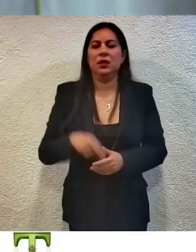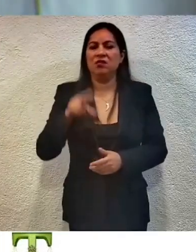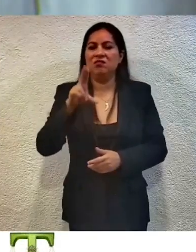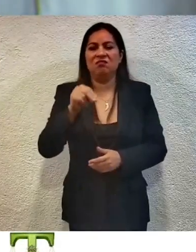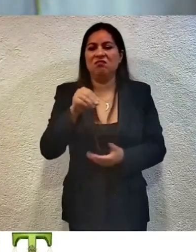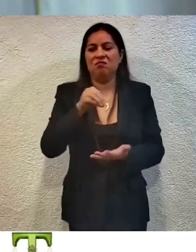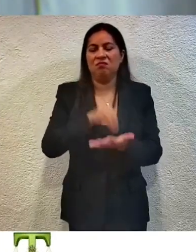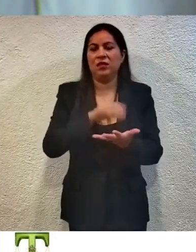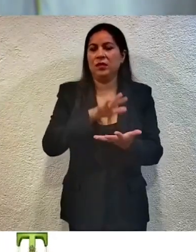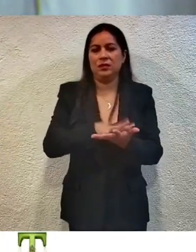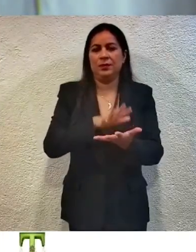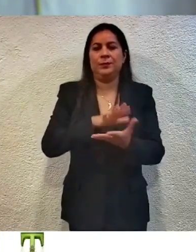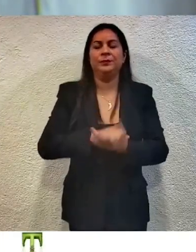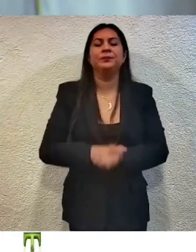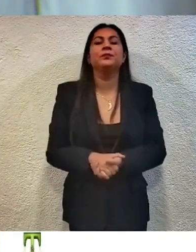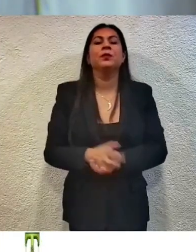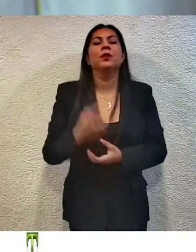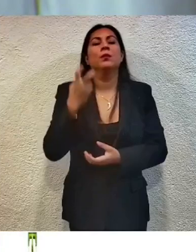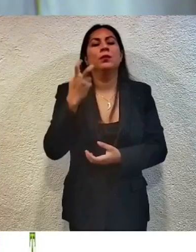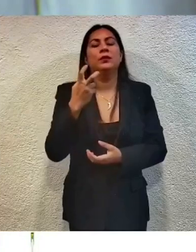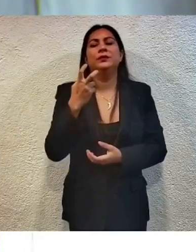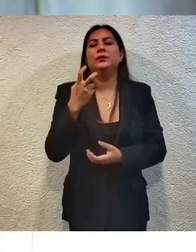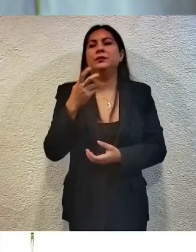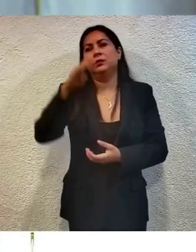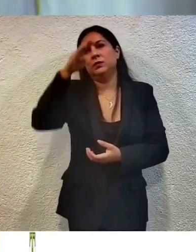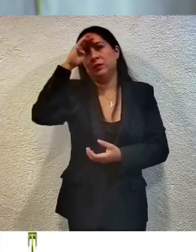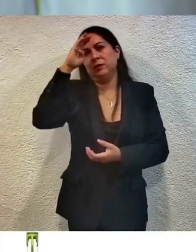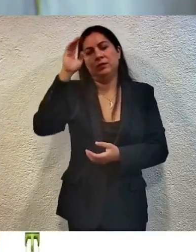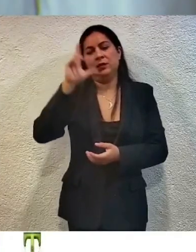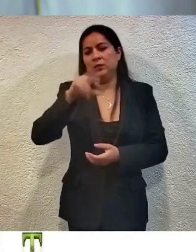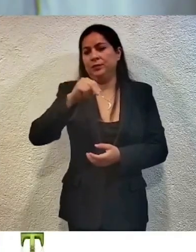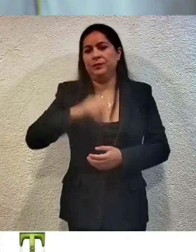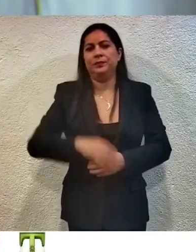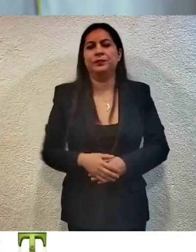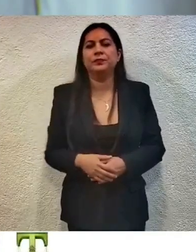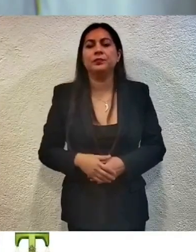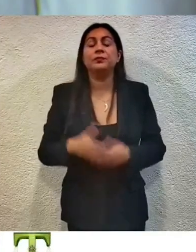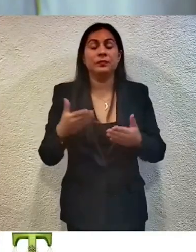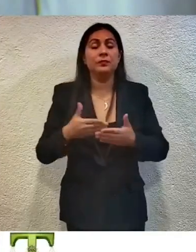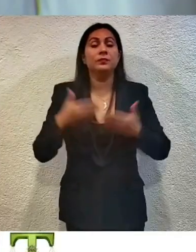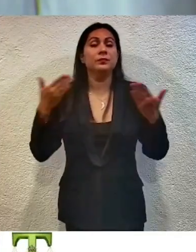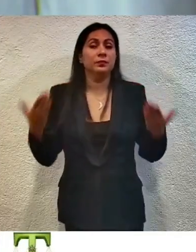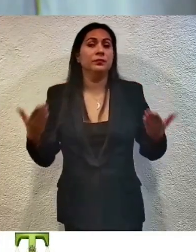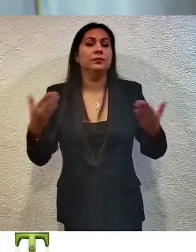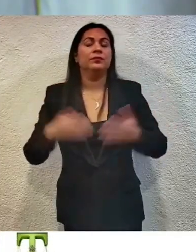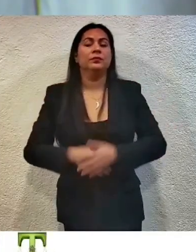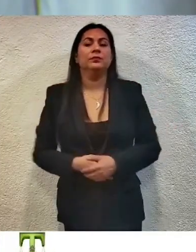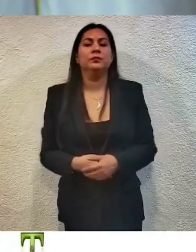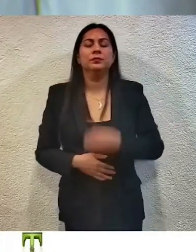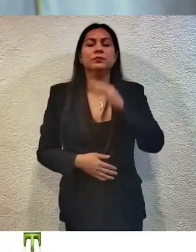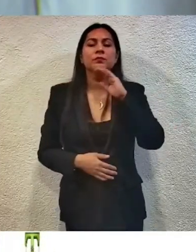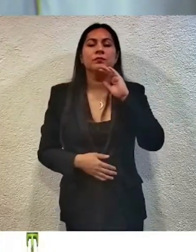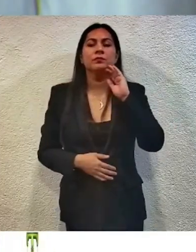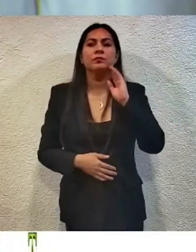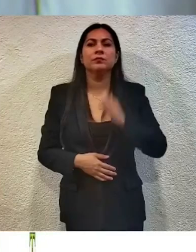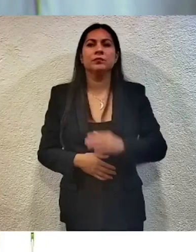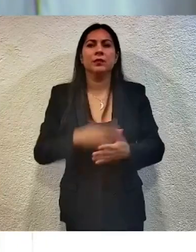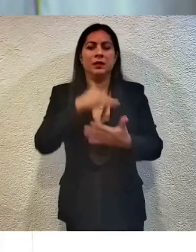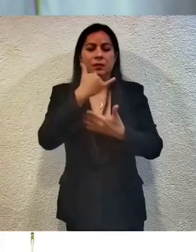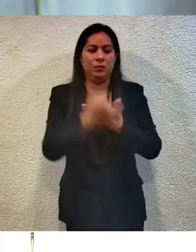se registraron, por lo tanto no se consideran. Ahora, el